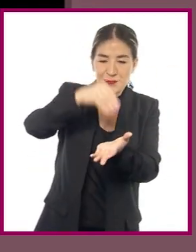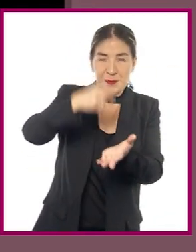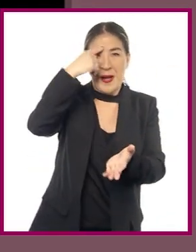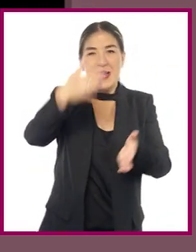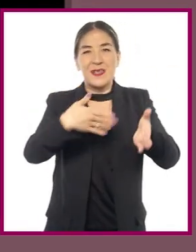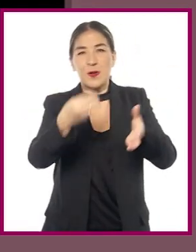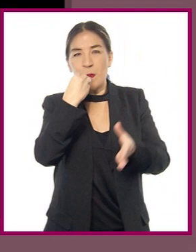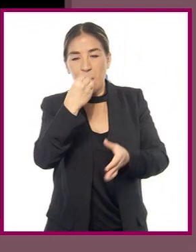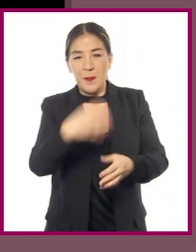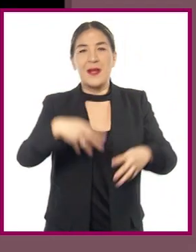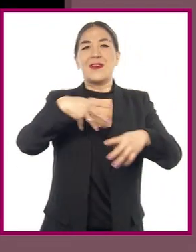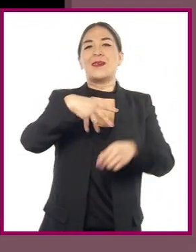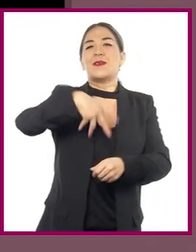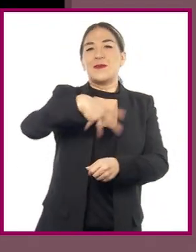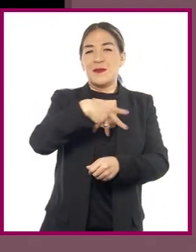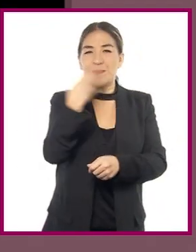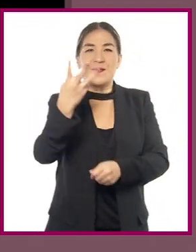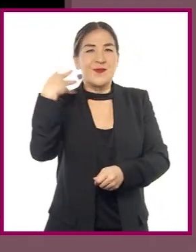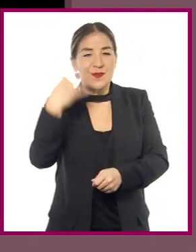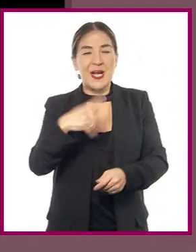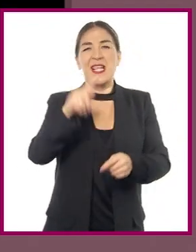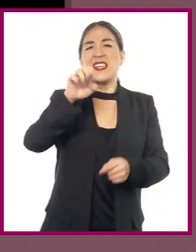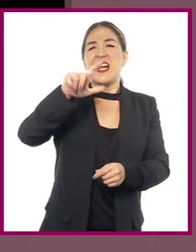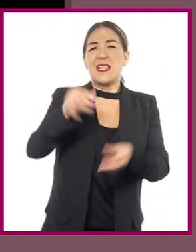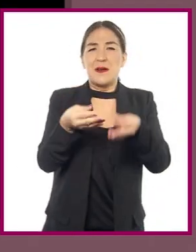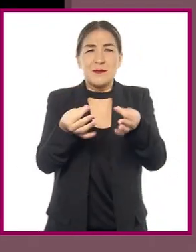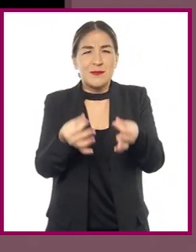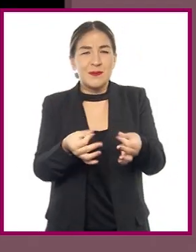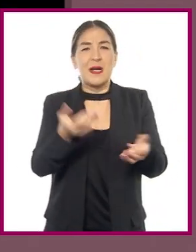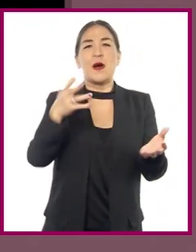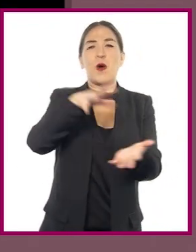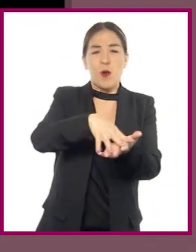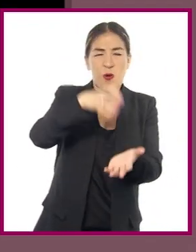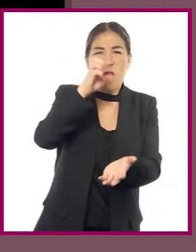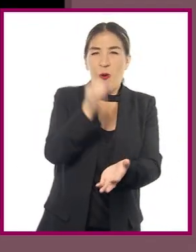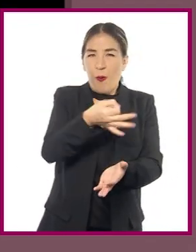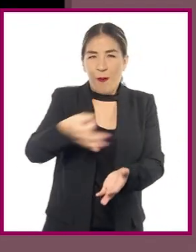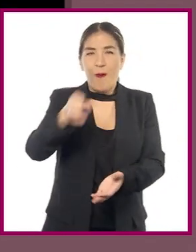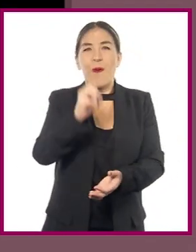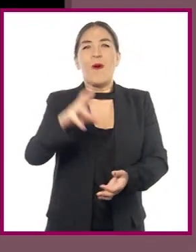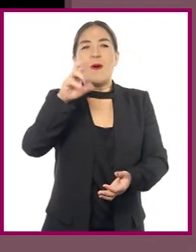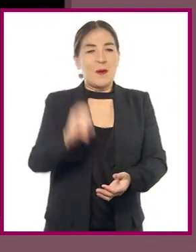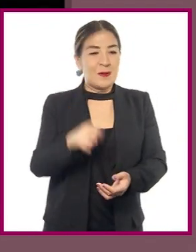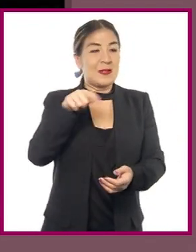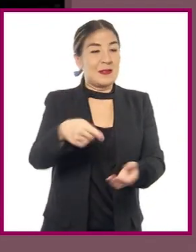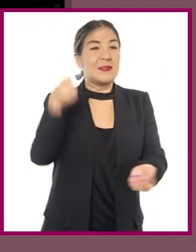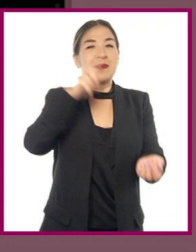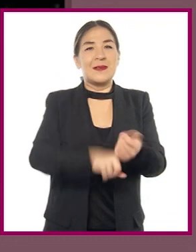seda, marfiles, baúles, tesoros de China, Persia, India o Japón.